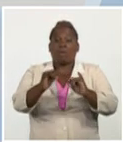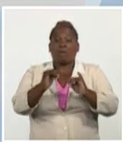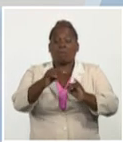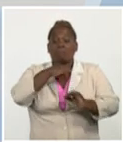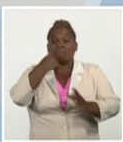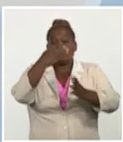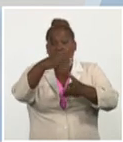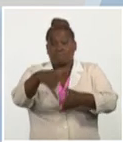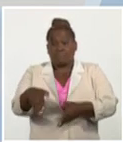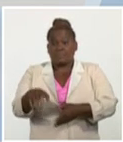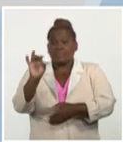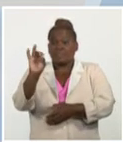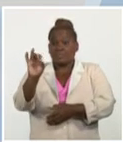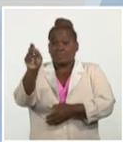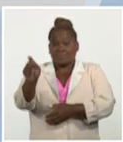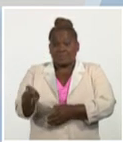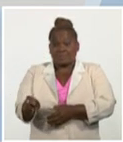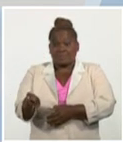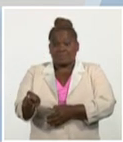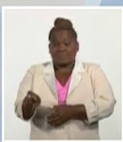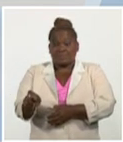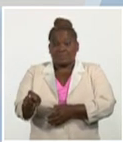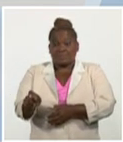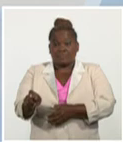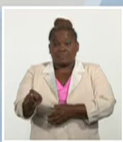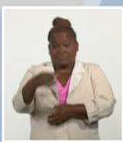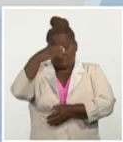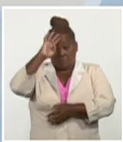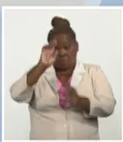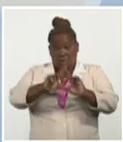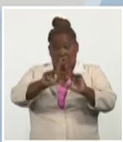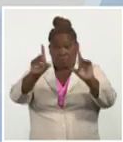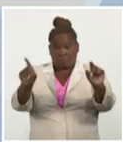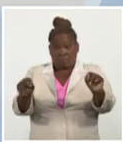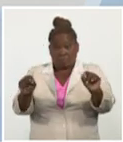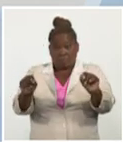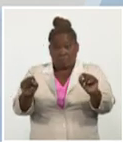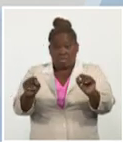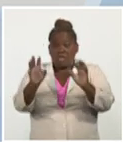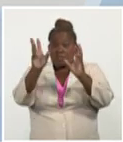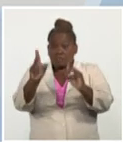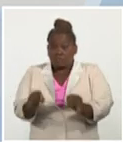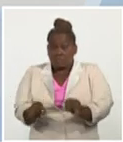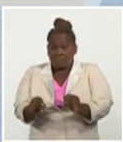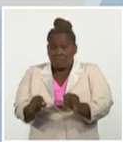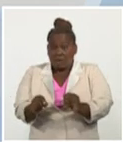de 7 personas en Cuba, pues la cifra acumulada de casos